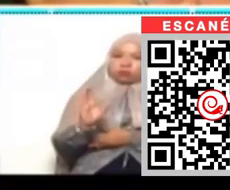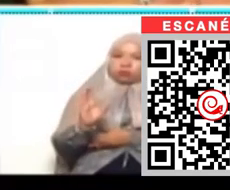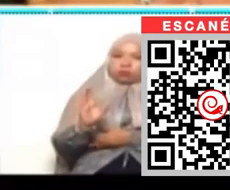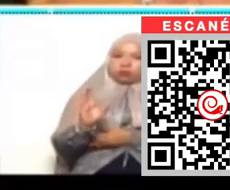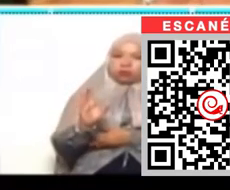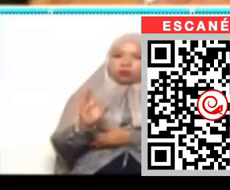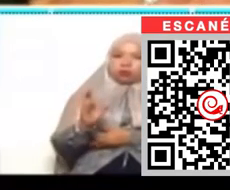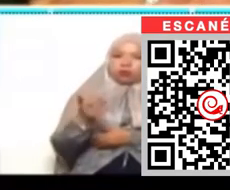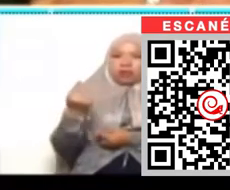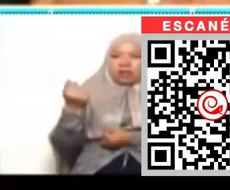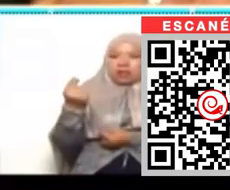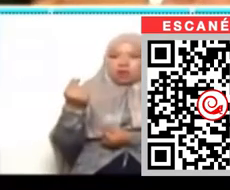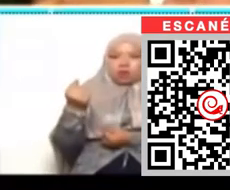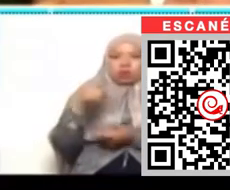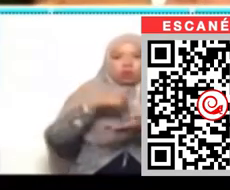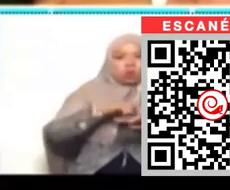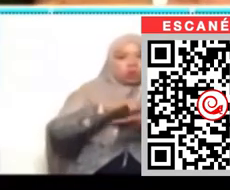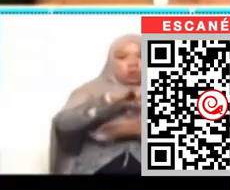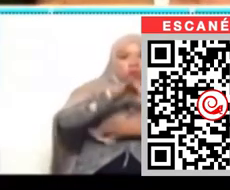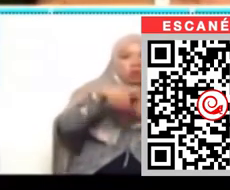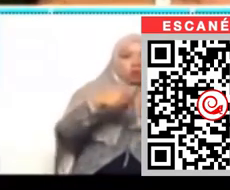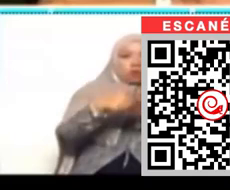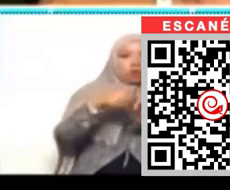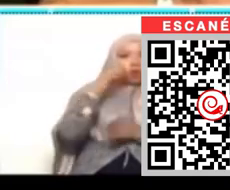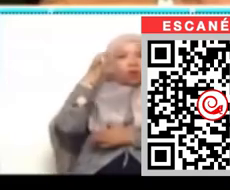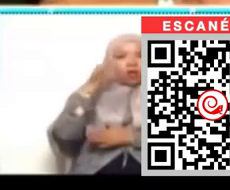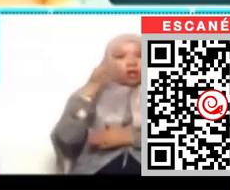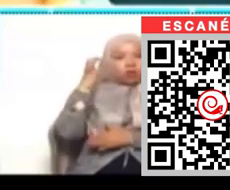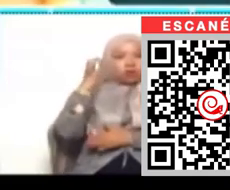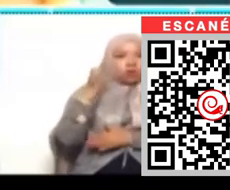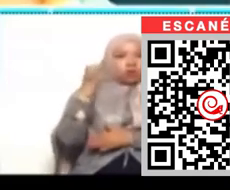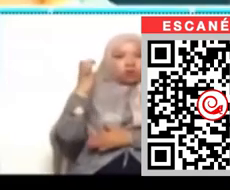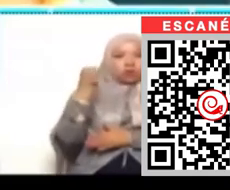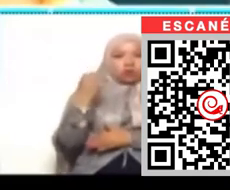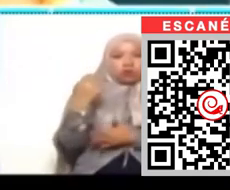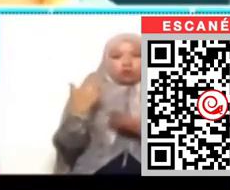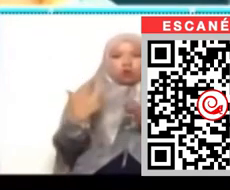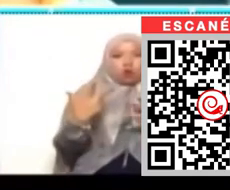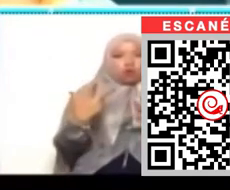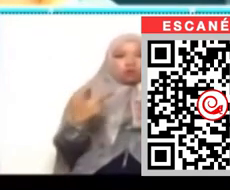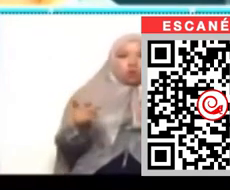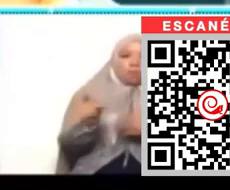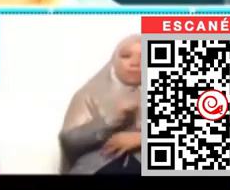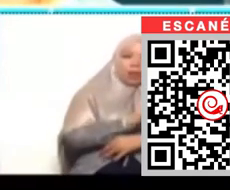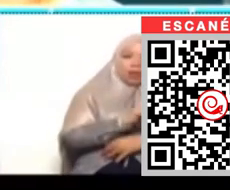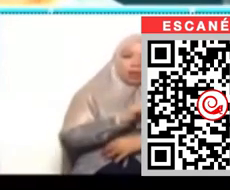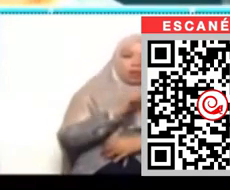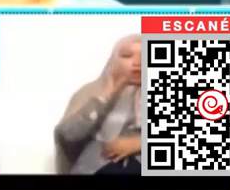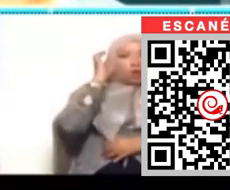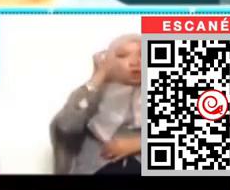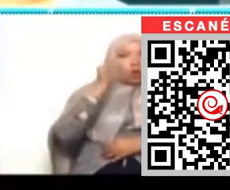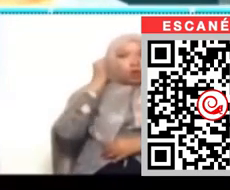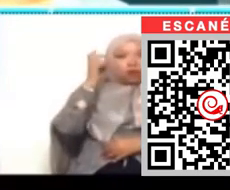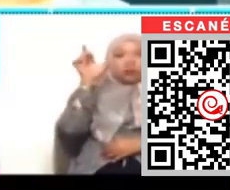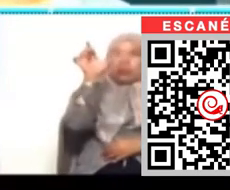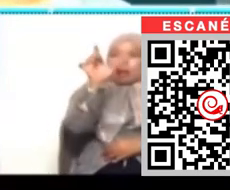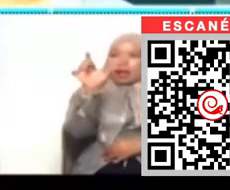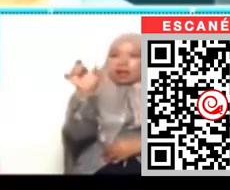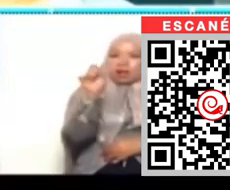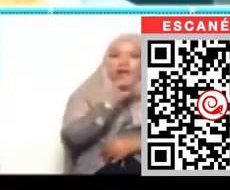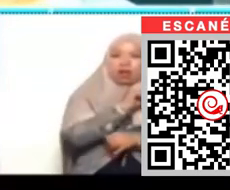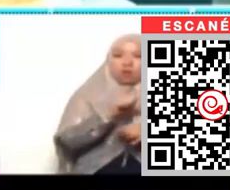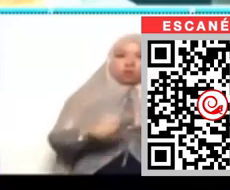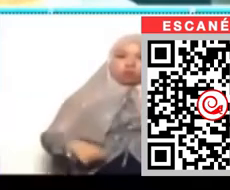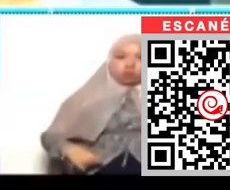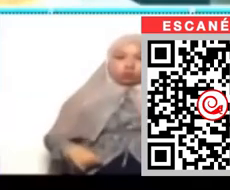le aparecieron recursos para que viajara por toda Europa. Estuvo durante 8 meses viajando por Europa, Italia, Portugal.